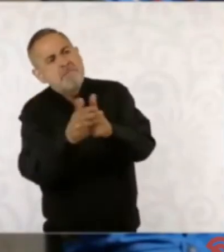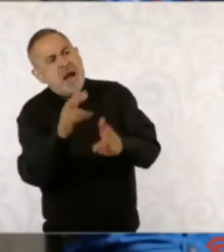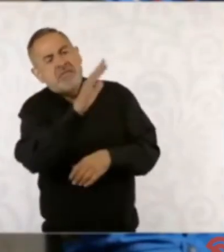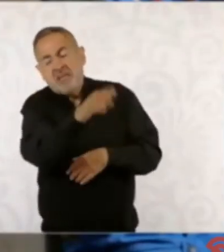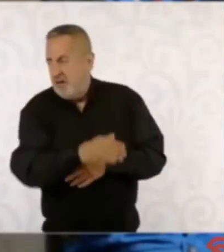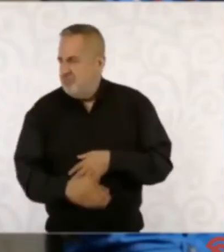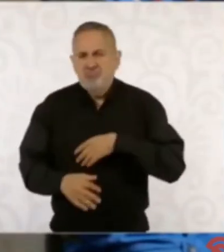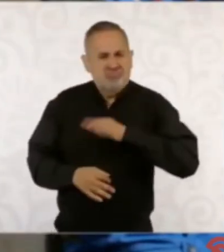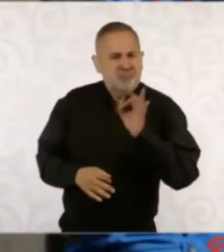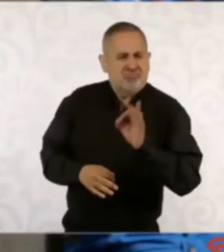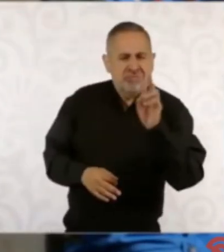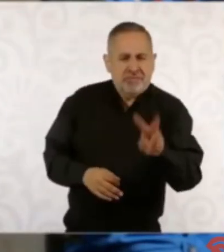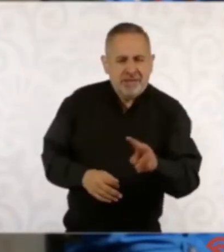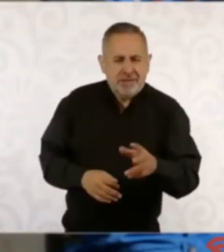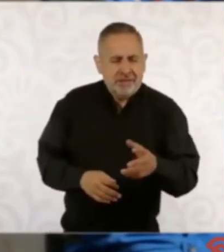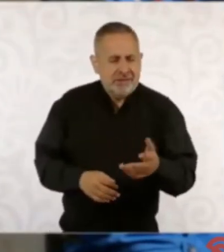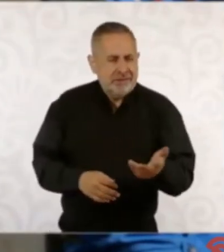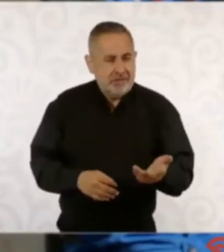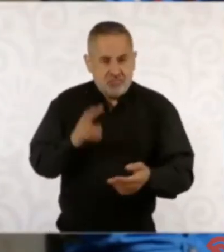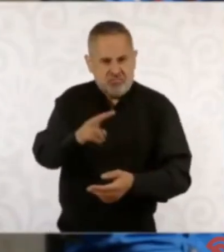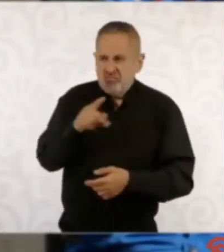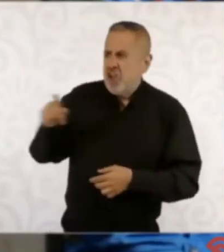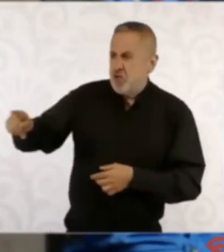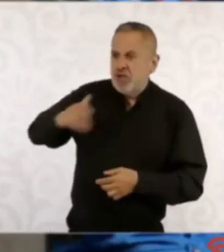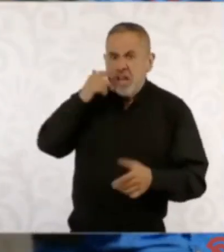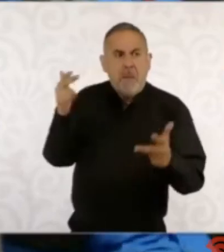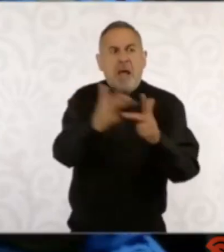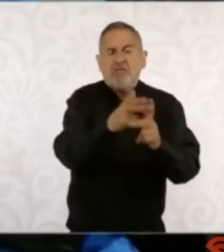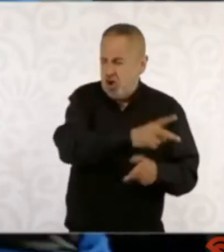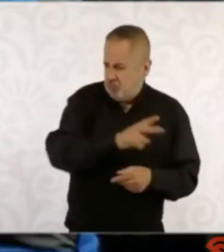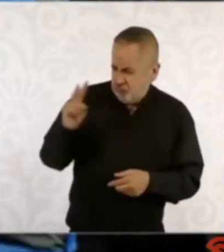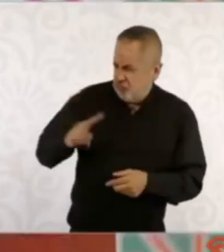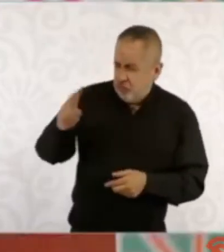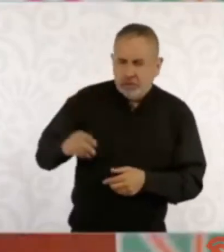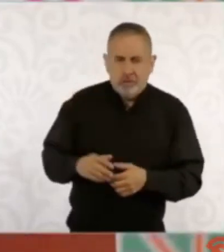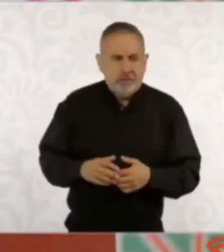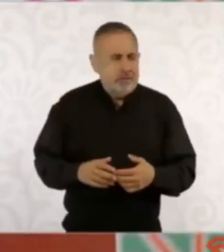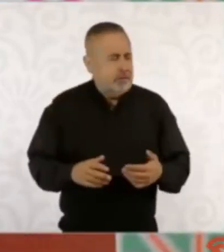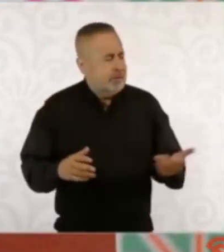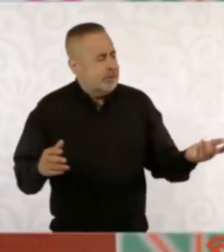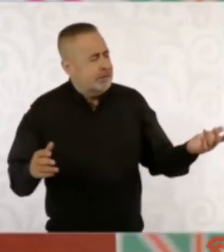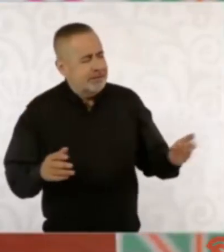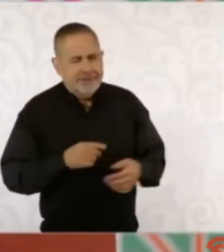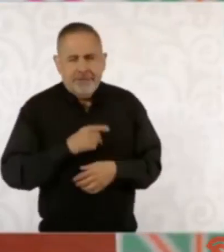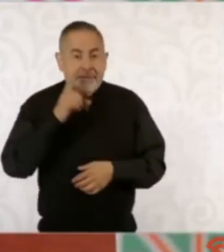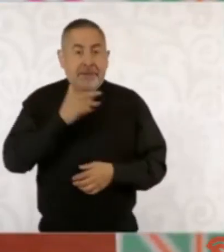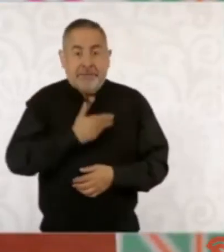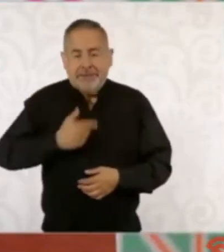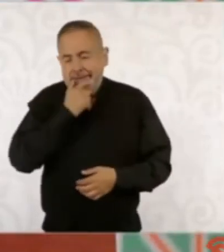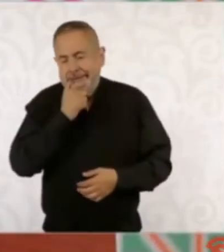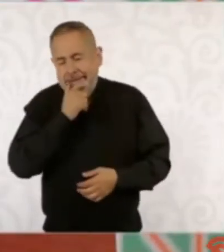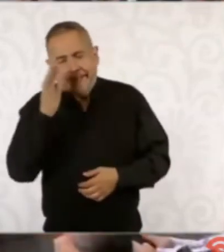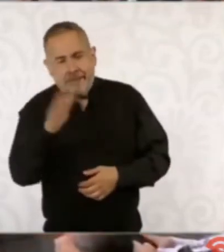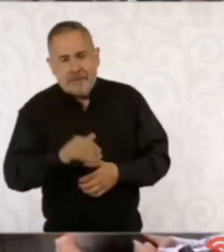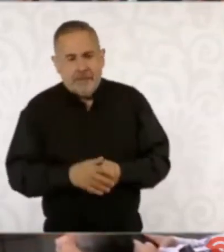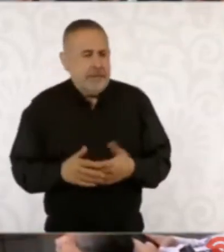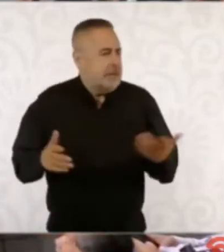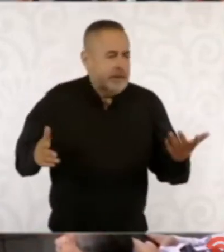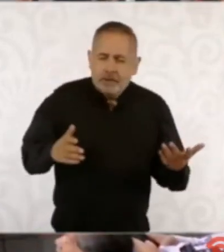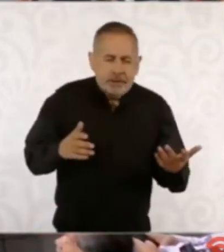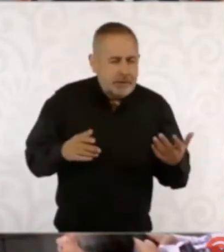Y pues si no hubiera sido Es que da risa, perdón. si no hubiera sido porque varias personas en